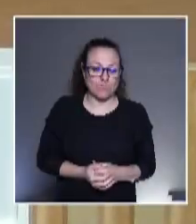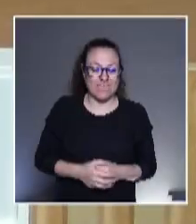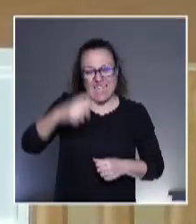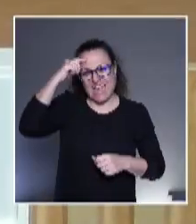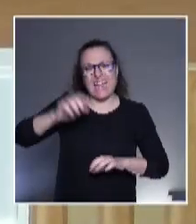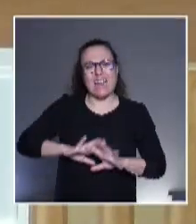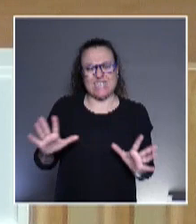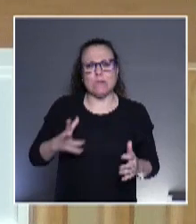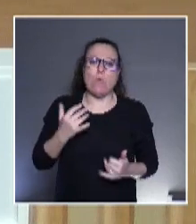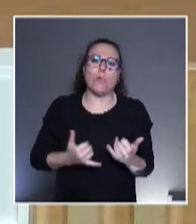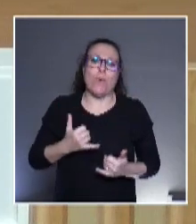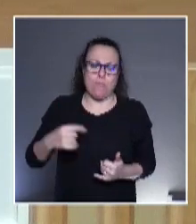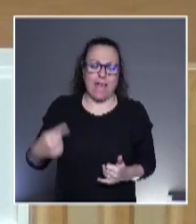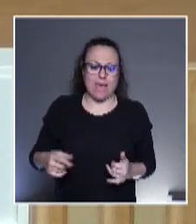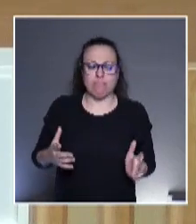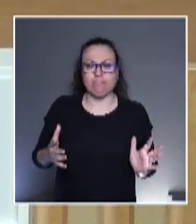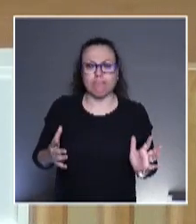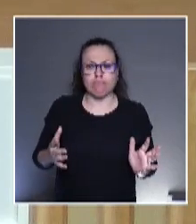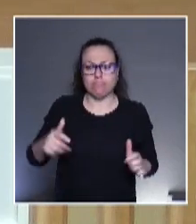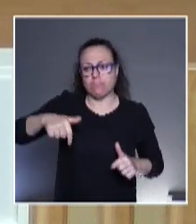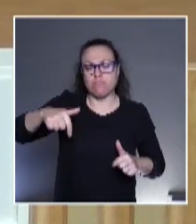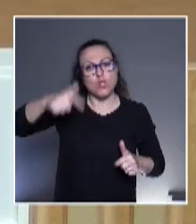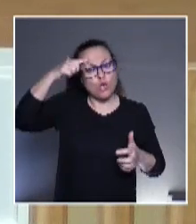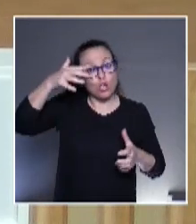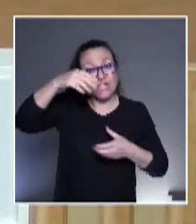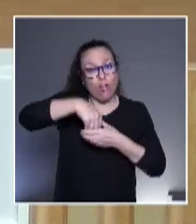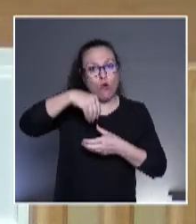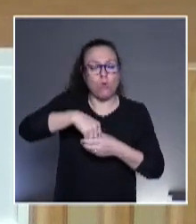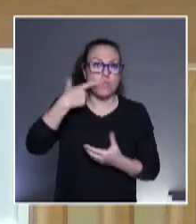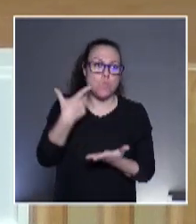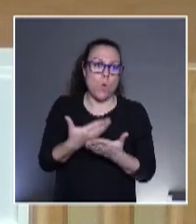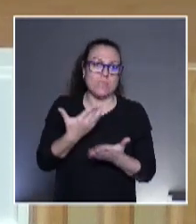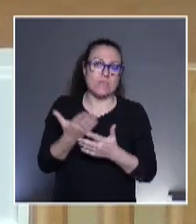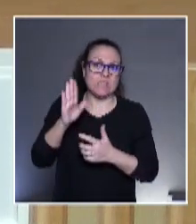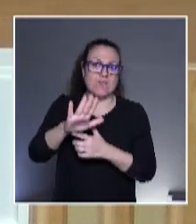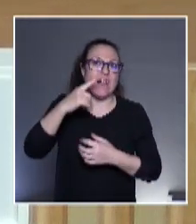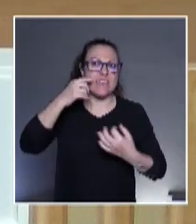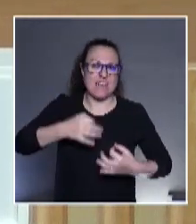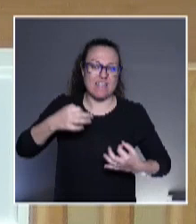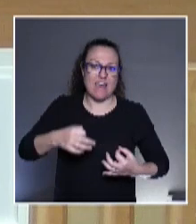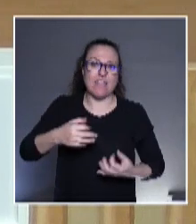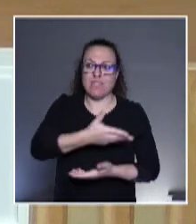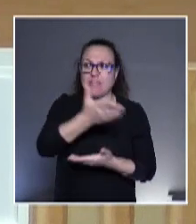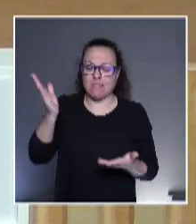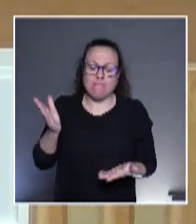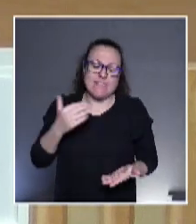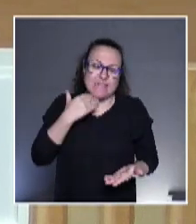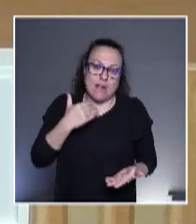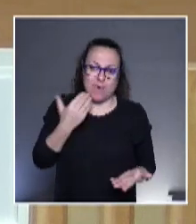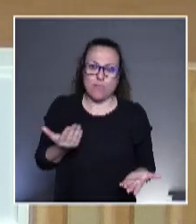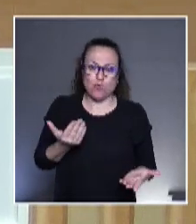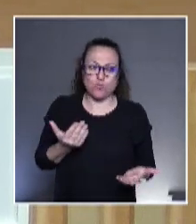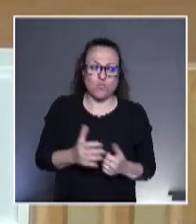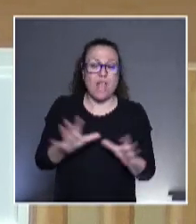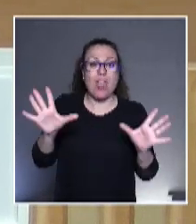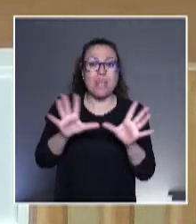existe un problema nosotros tenemos en el consejo una muestra relativamente amplia de la realidad de lo que le sucede a los contribuyentes recibimos entre